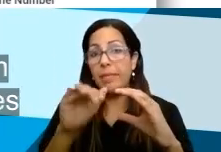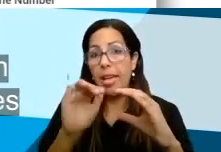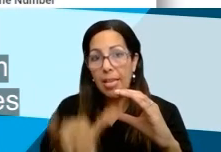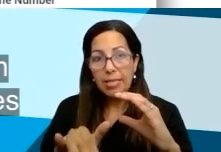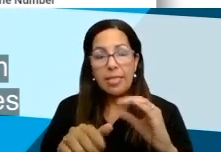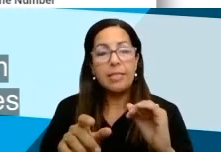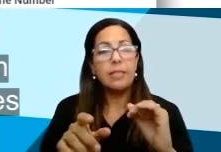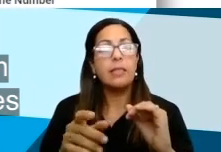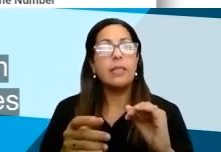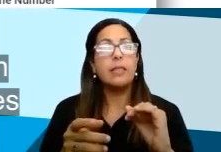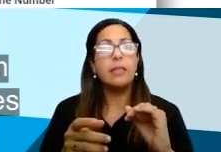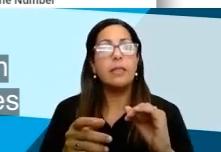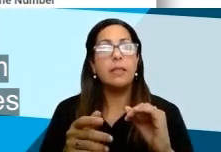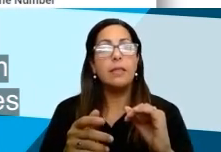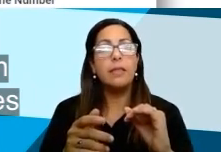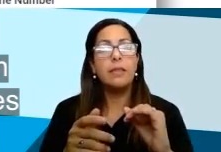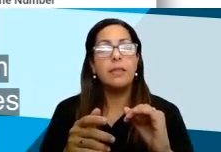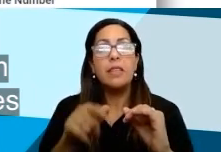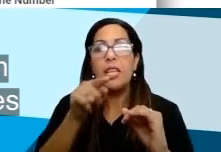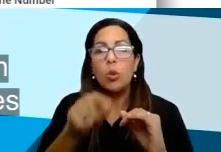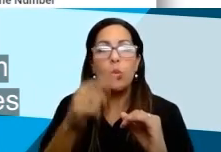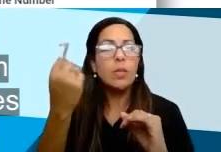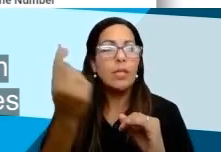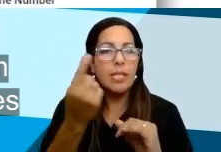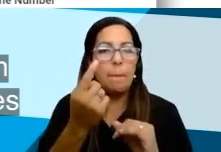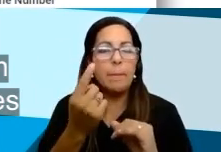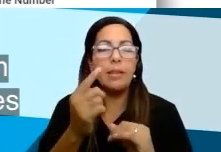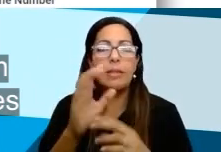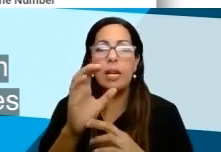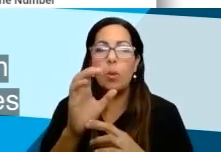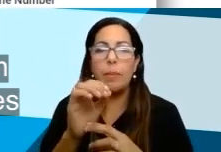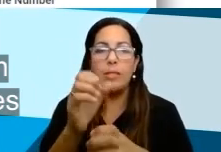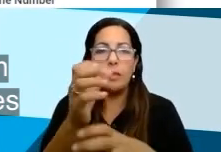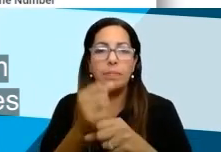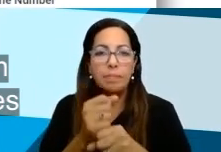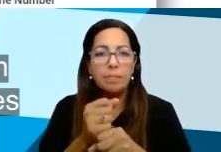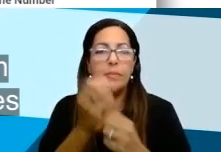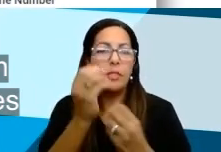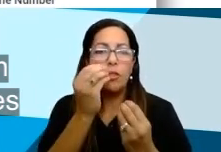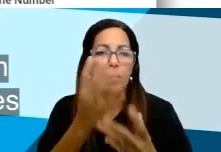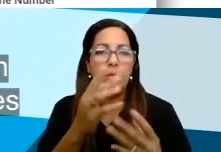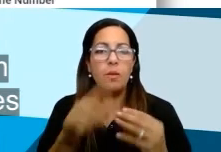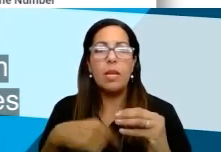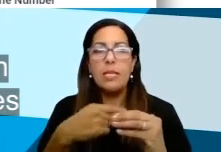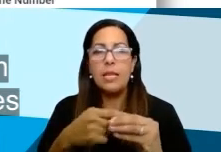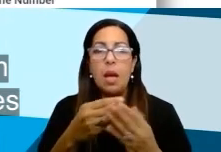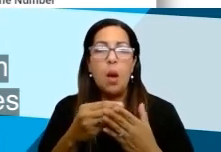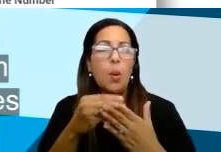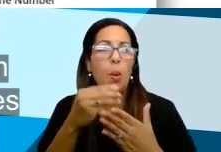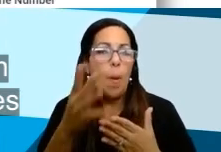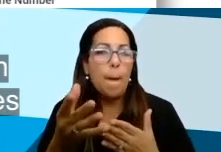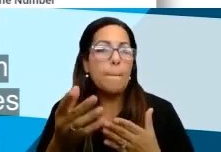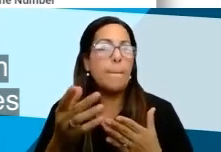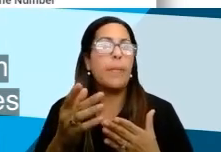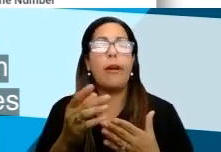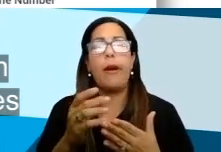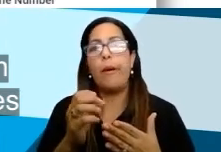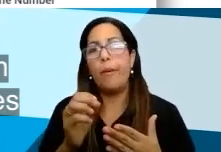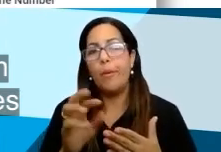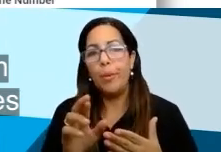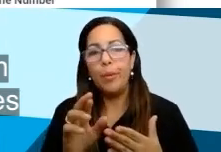dirección que reciba la empresa la información relativa, ¿verdad?, a las compras y adquisiciones, a lo que tenga que ver